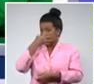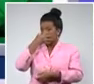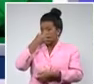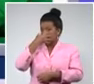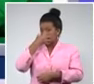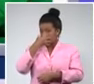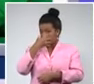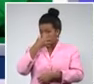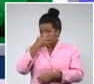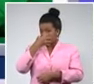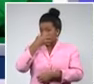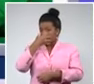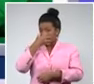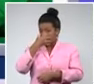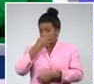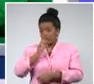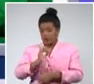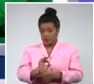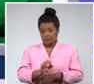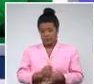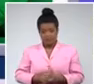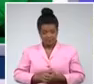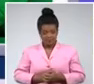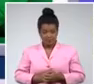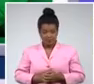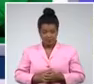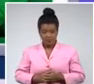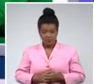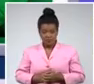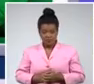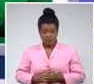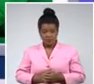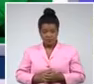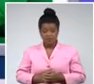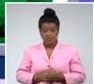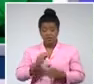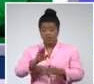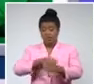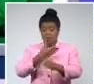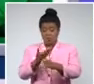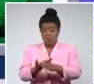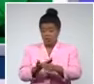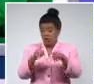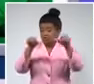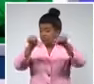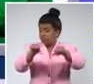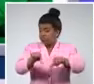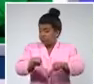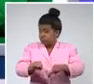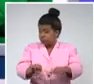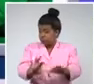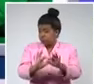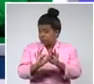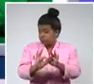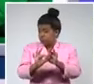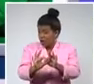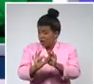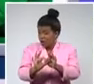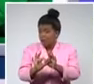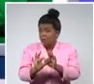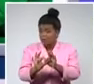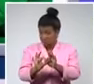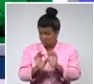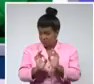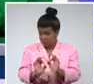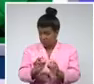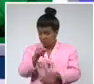forma intensiva, y después de un empeoramiento clínico, gasométrico y radiológico,